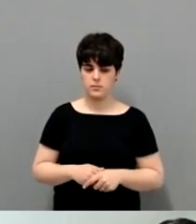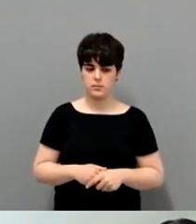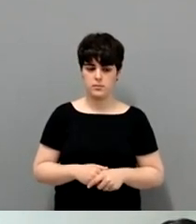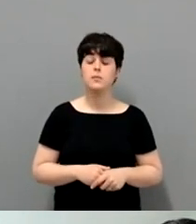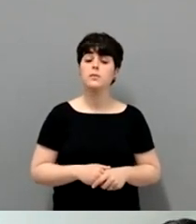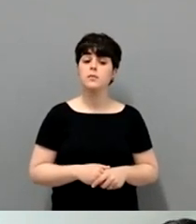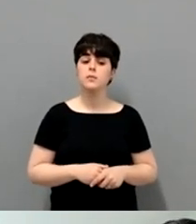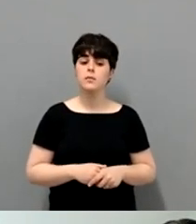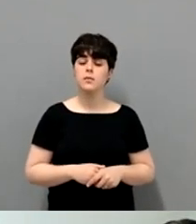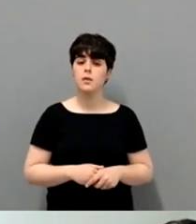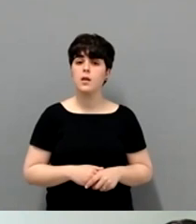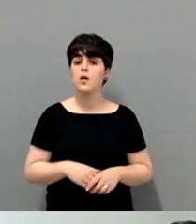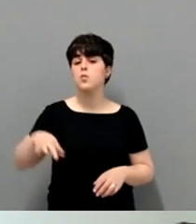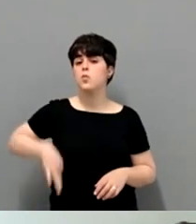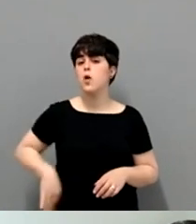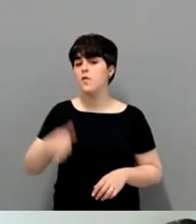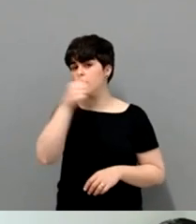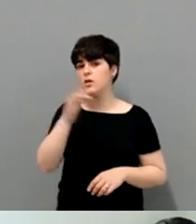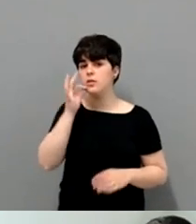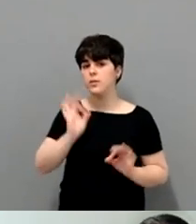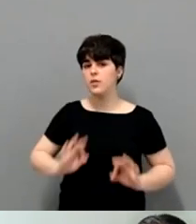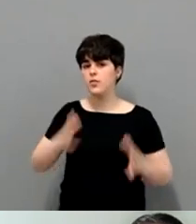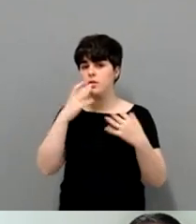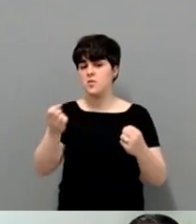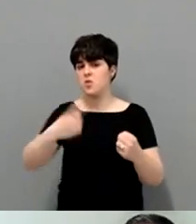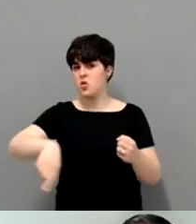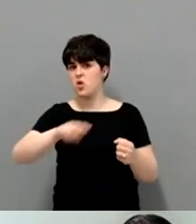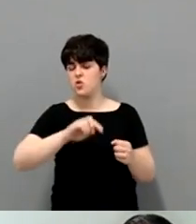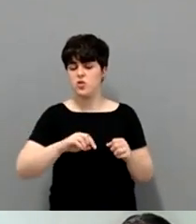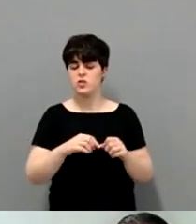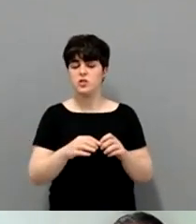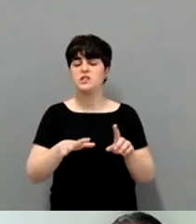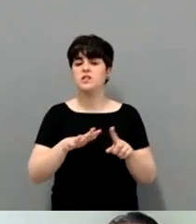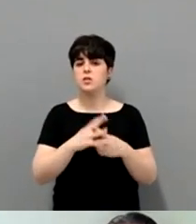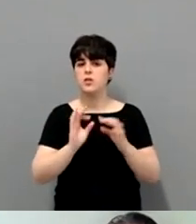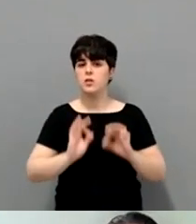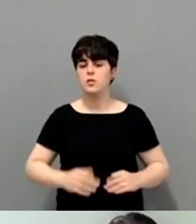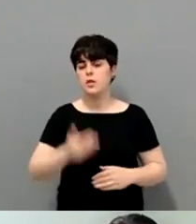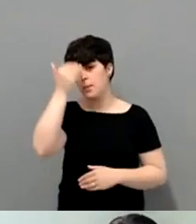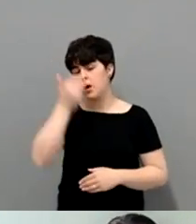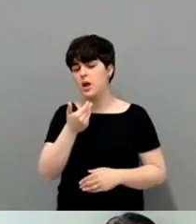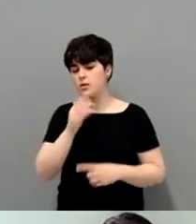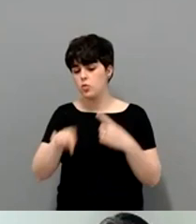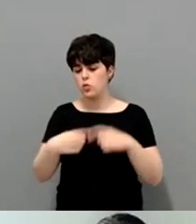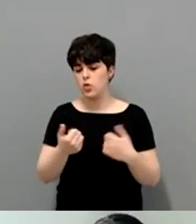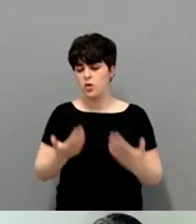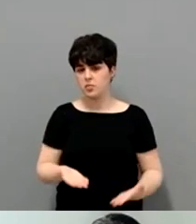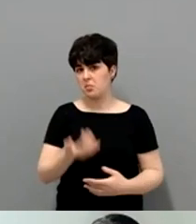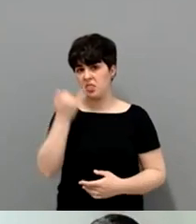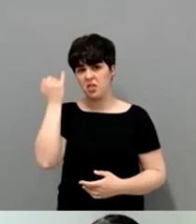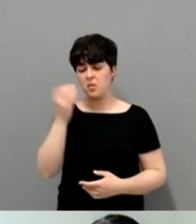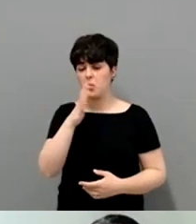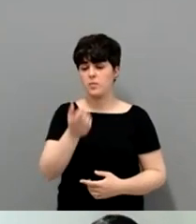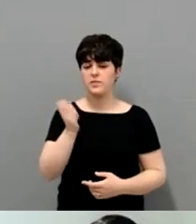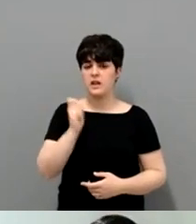Los y las profesionales sanitarios desconocen las implicaciones de la parálisis cerebral, por lo que muchas